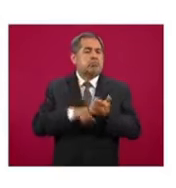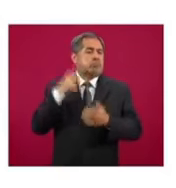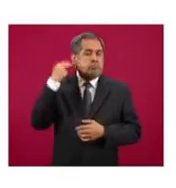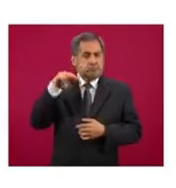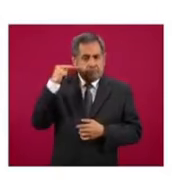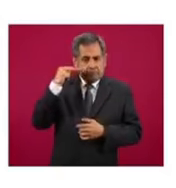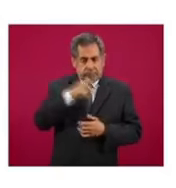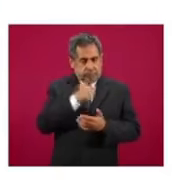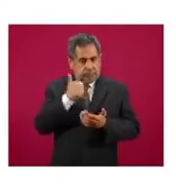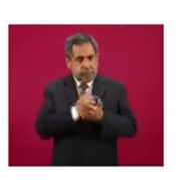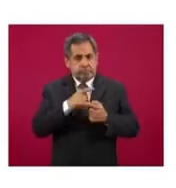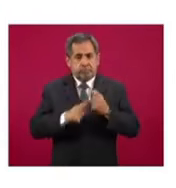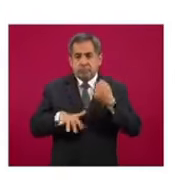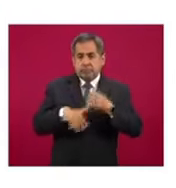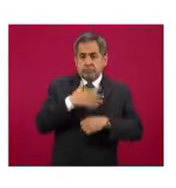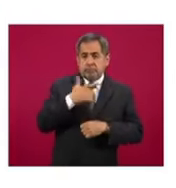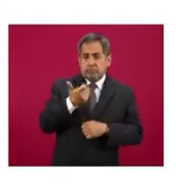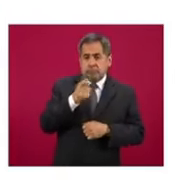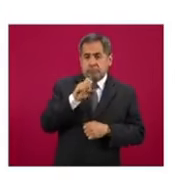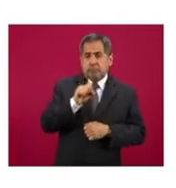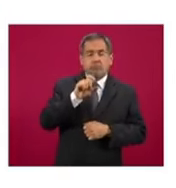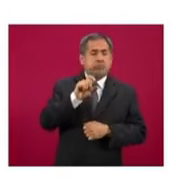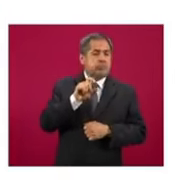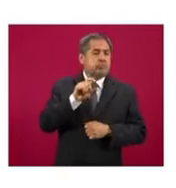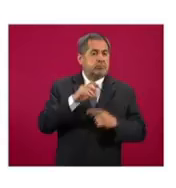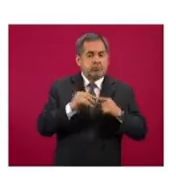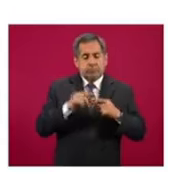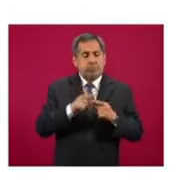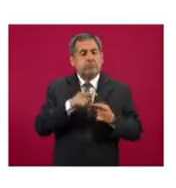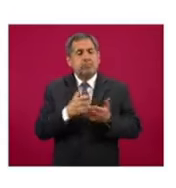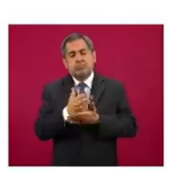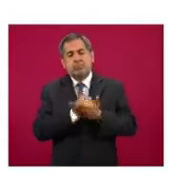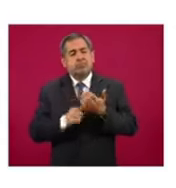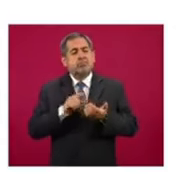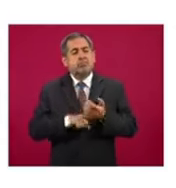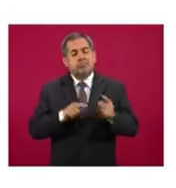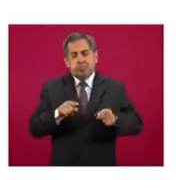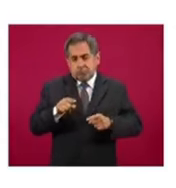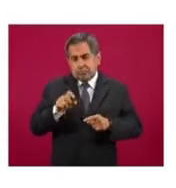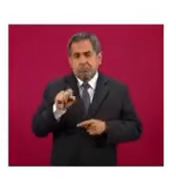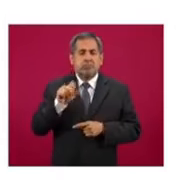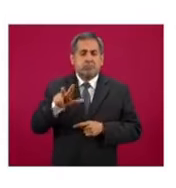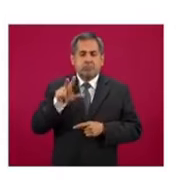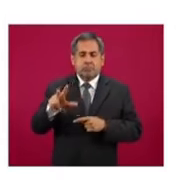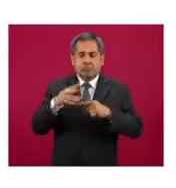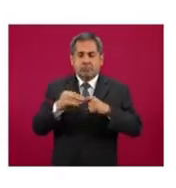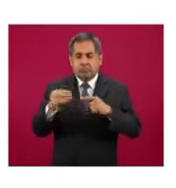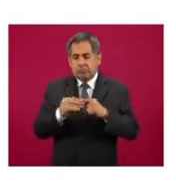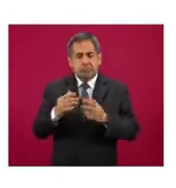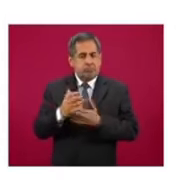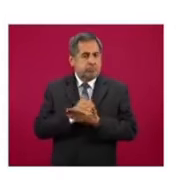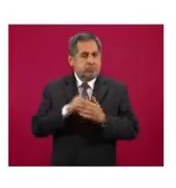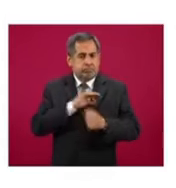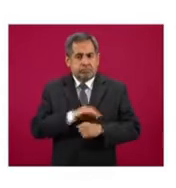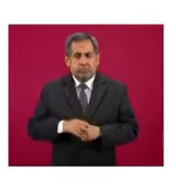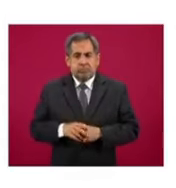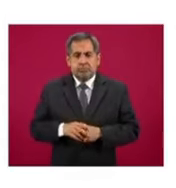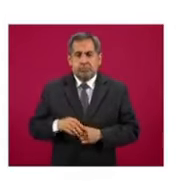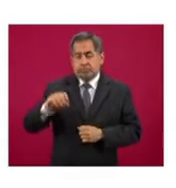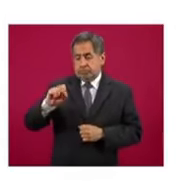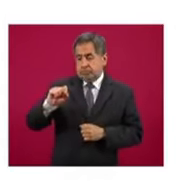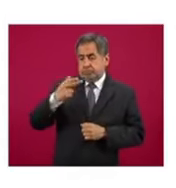Veracruz de 15.60 por litro con un margen de 18 cavos por litro shell en